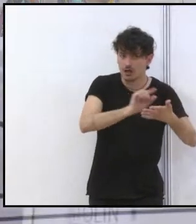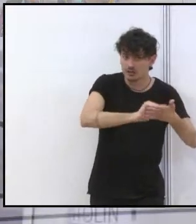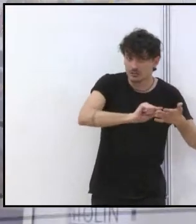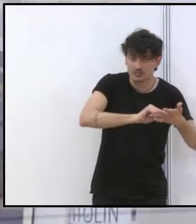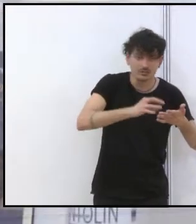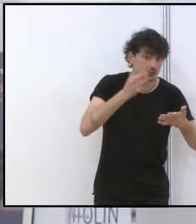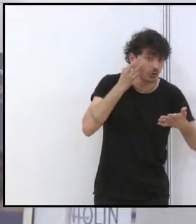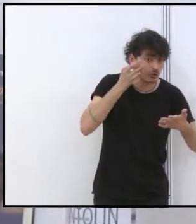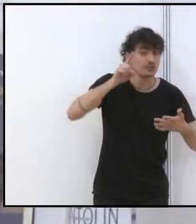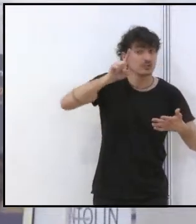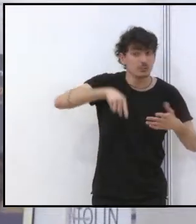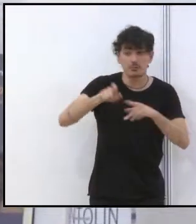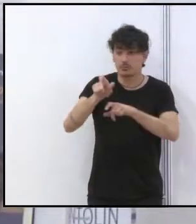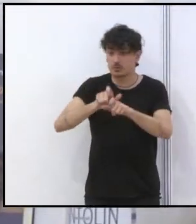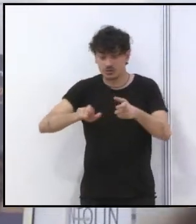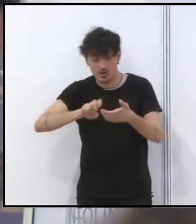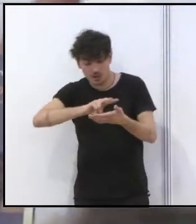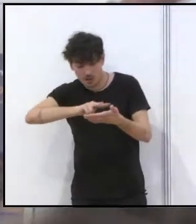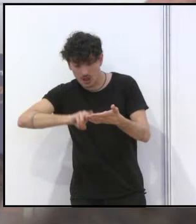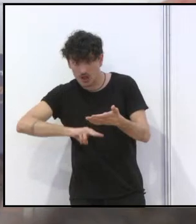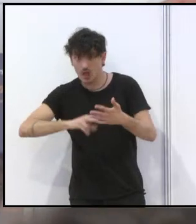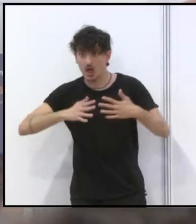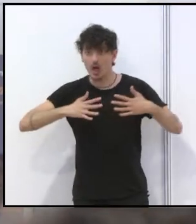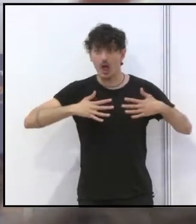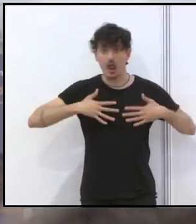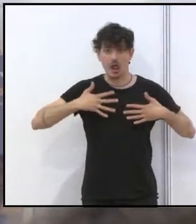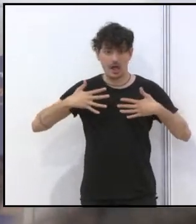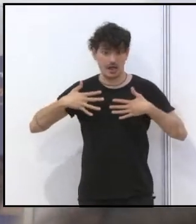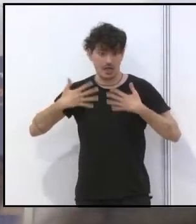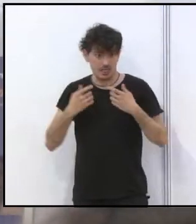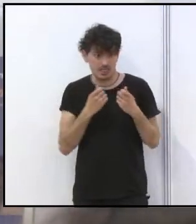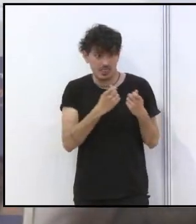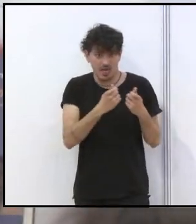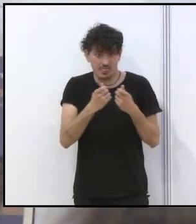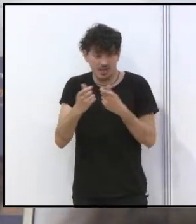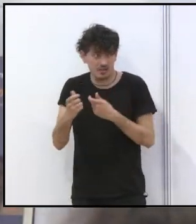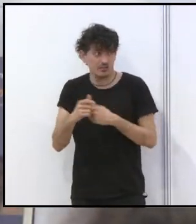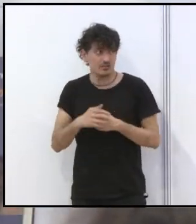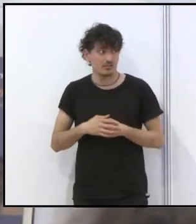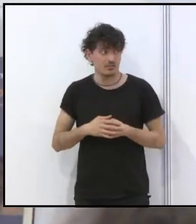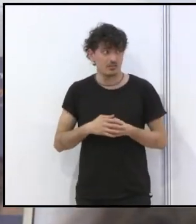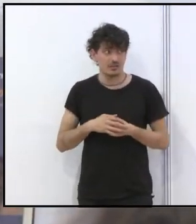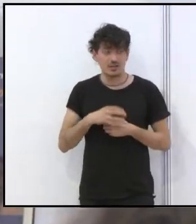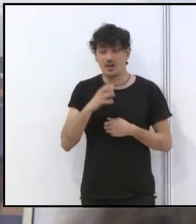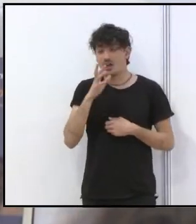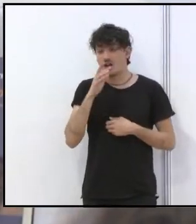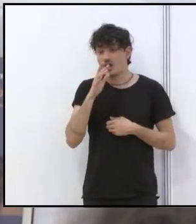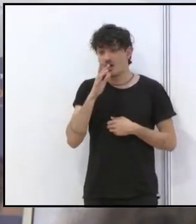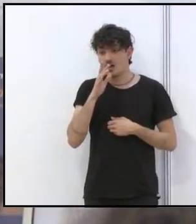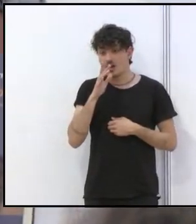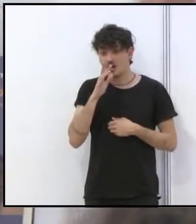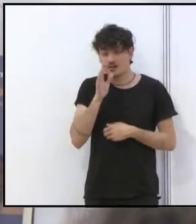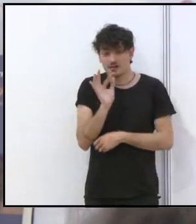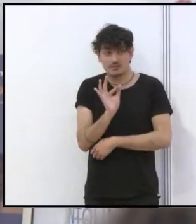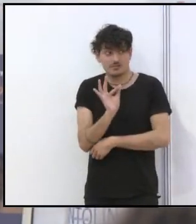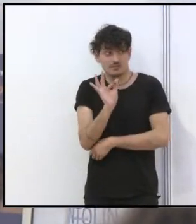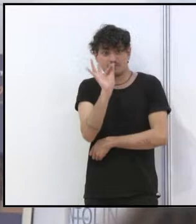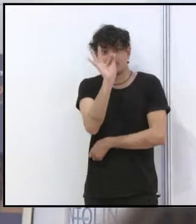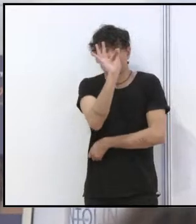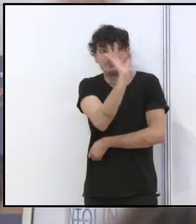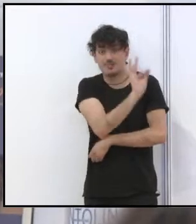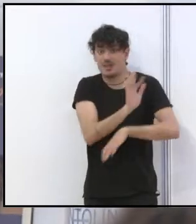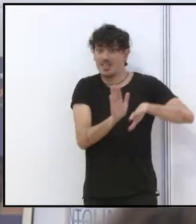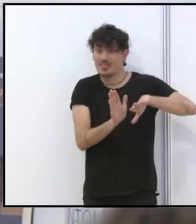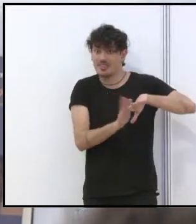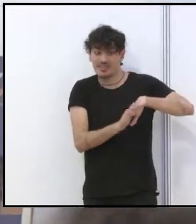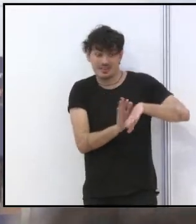doy el paso a Valeria Correa Cid, que está a mi izquierda. Antes Clara ha dicho que yo estaba a su derecha, pero Valeria está a mi izquierda,